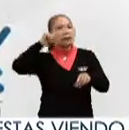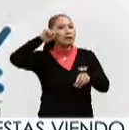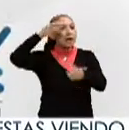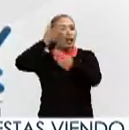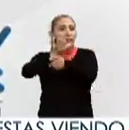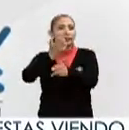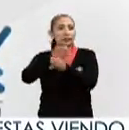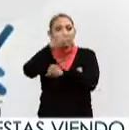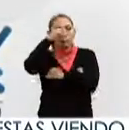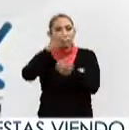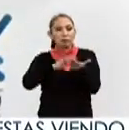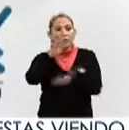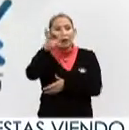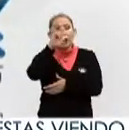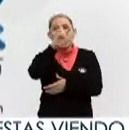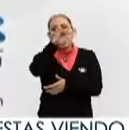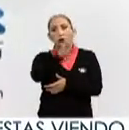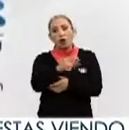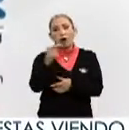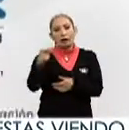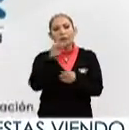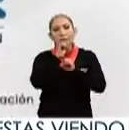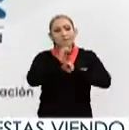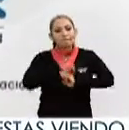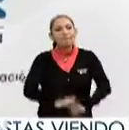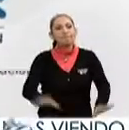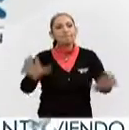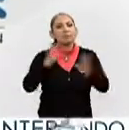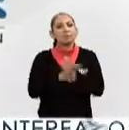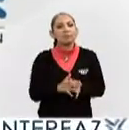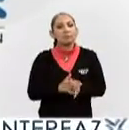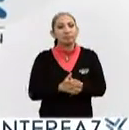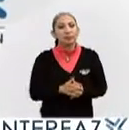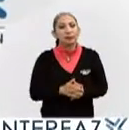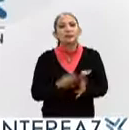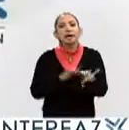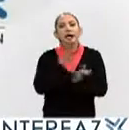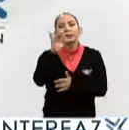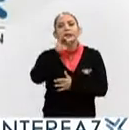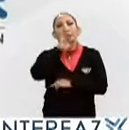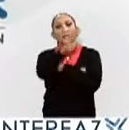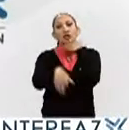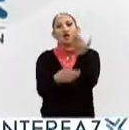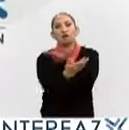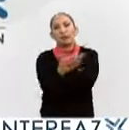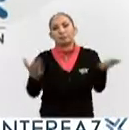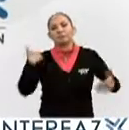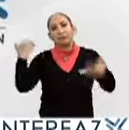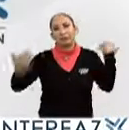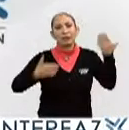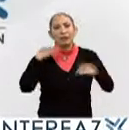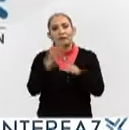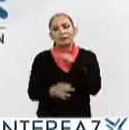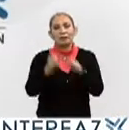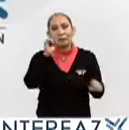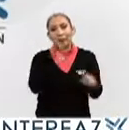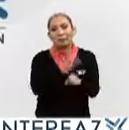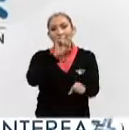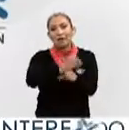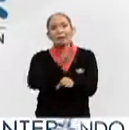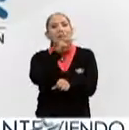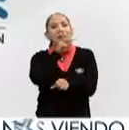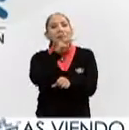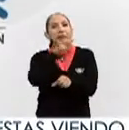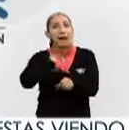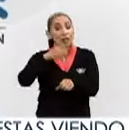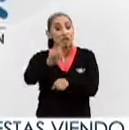allá en el Estado de México. Muchísimas gracias, Lalo, por esta información. Muchísimas gracias a ti. Gracias también a todos ustedes. Disfruten este fin de semana, Día del Padre.